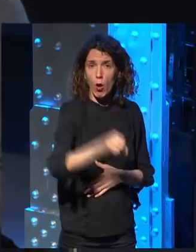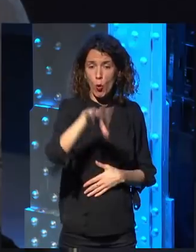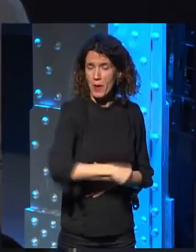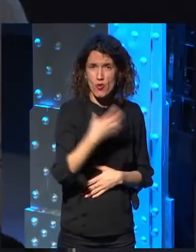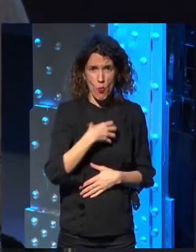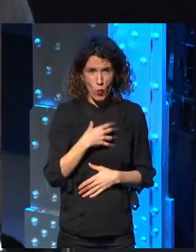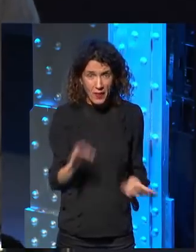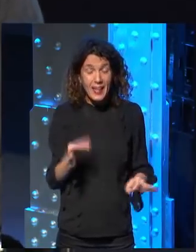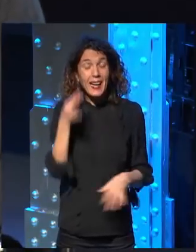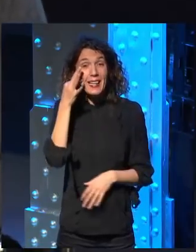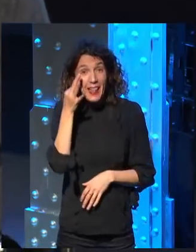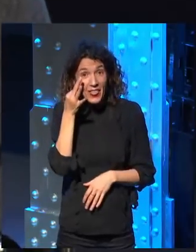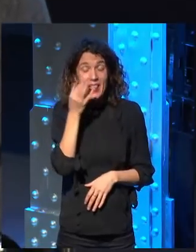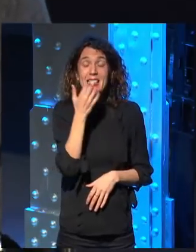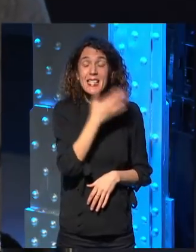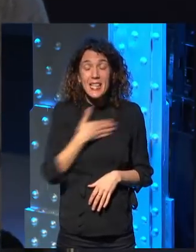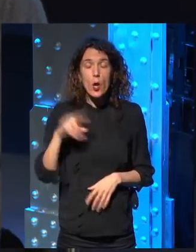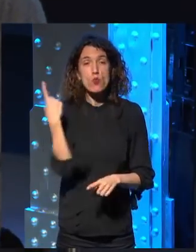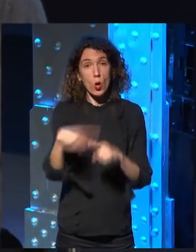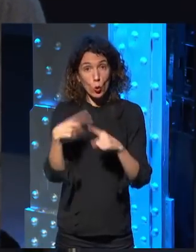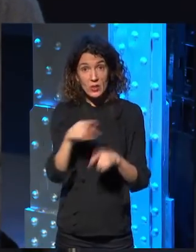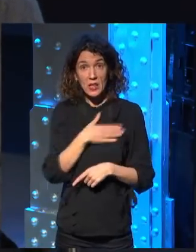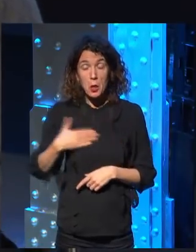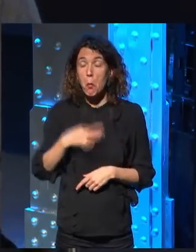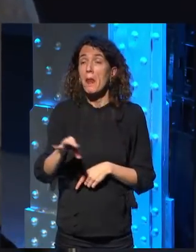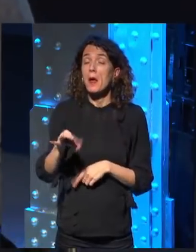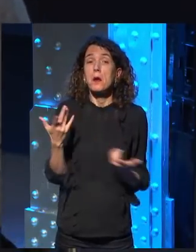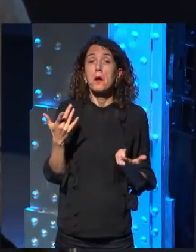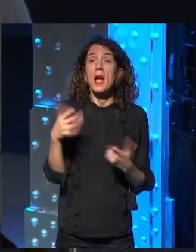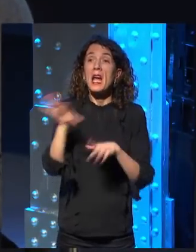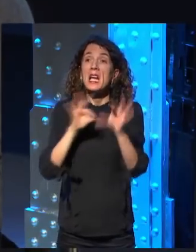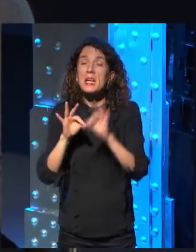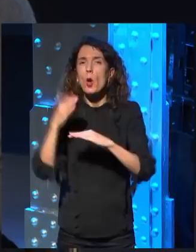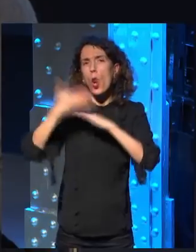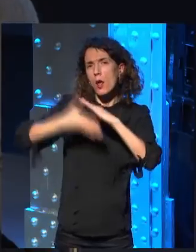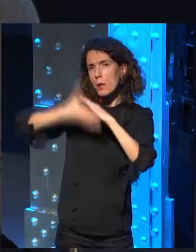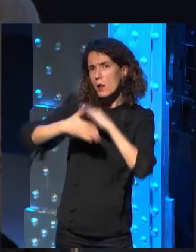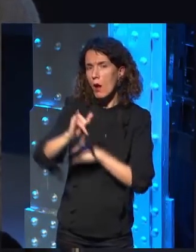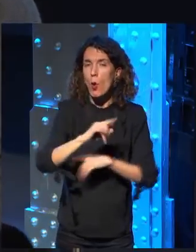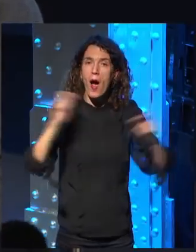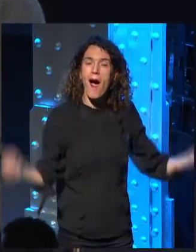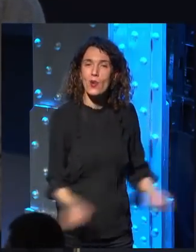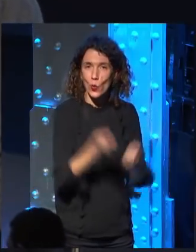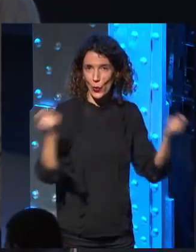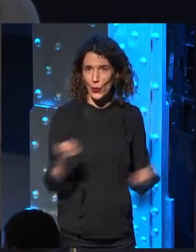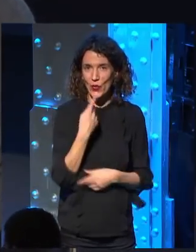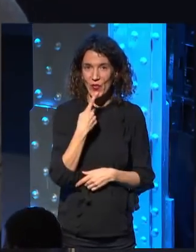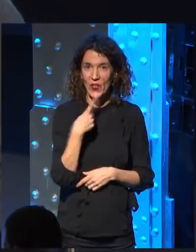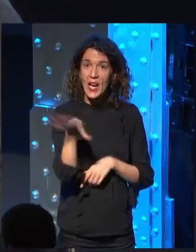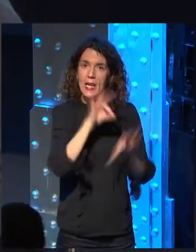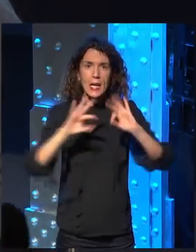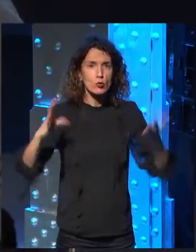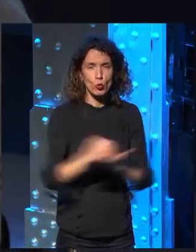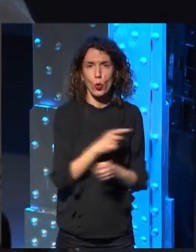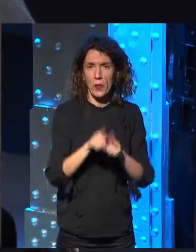Y la realidad es que si tú quieres una cosa, puedes elegir hasta cierto punto, ¿no? Pero ese anuncio de elige